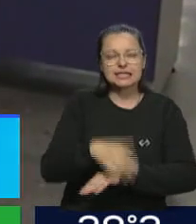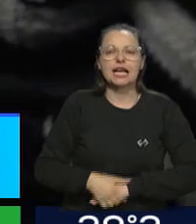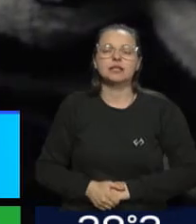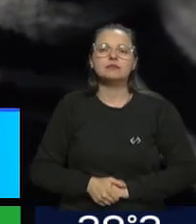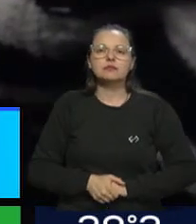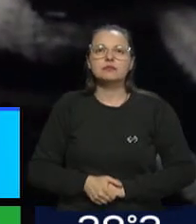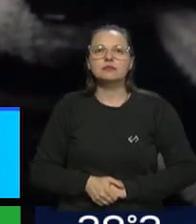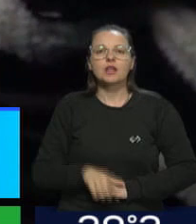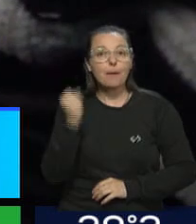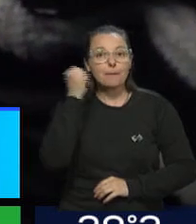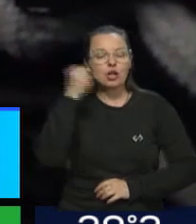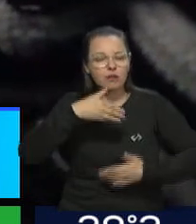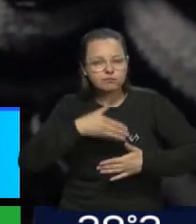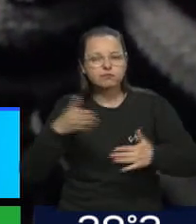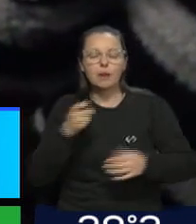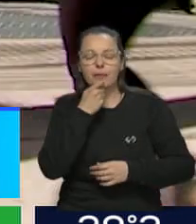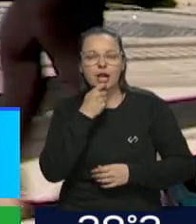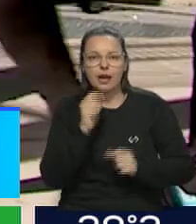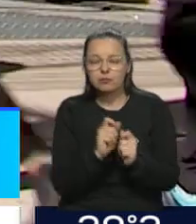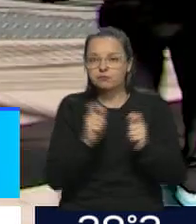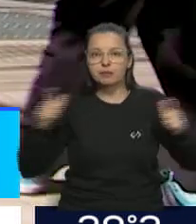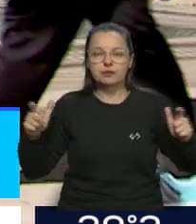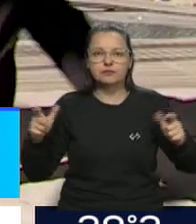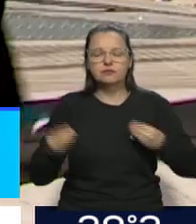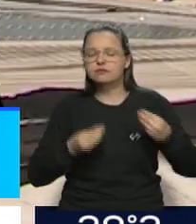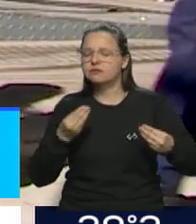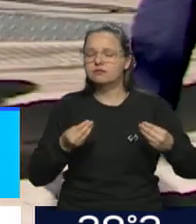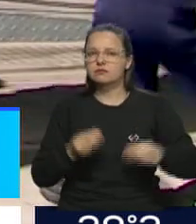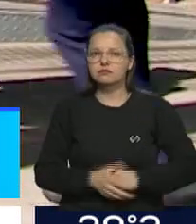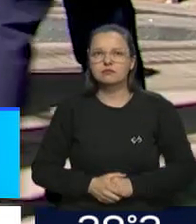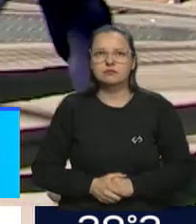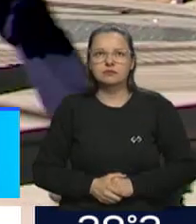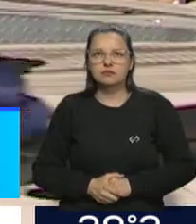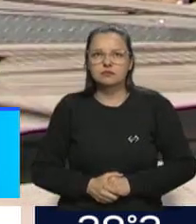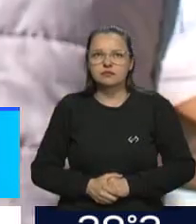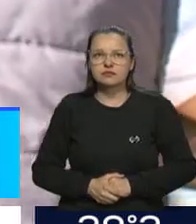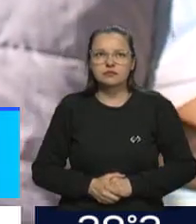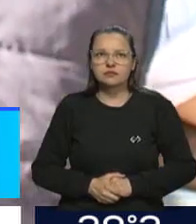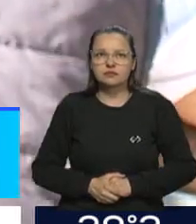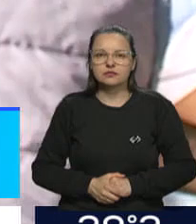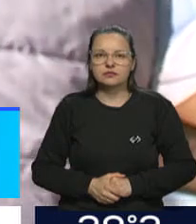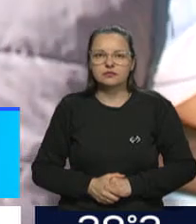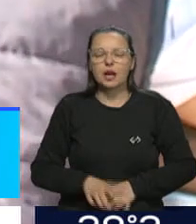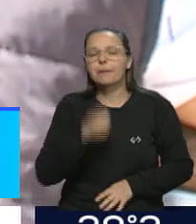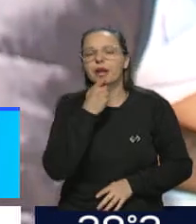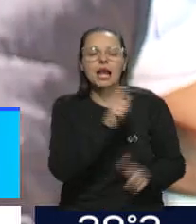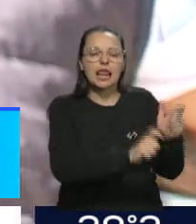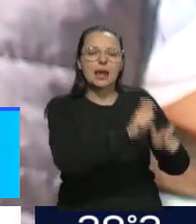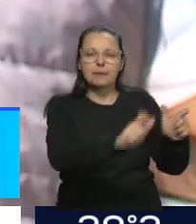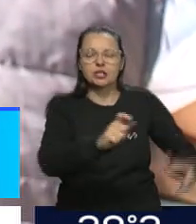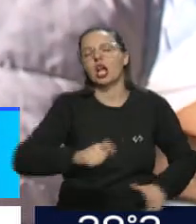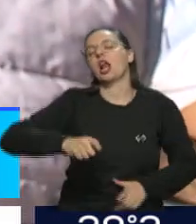se ampliaron los montos, pero la pregunta es, ¿para qué utilizan fundamentalmente las personas,